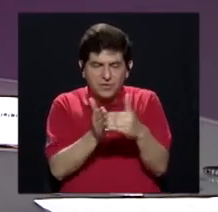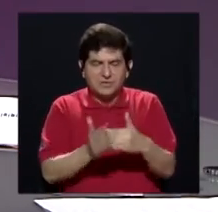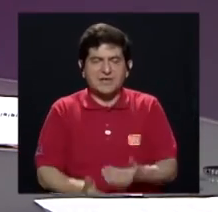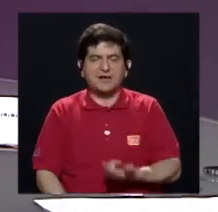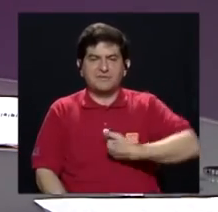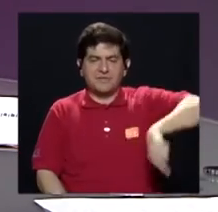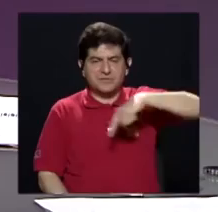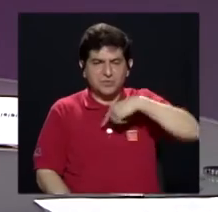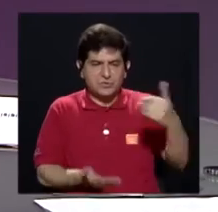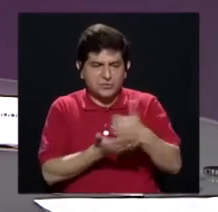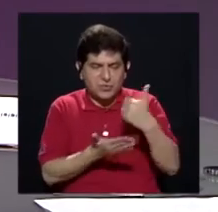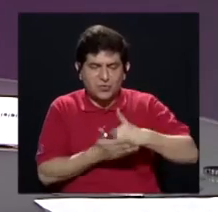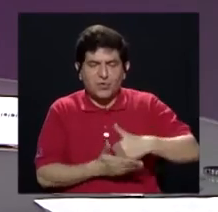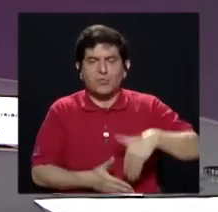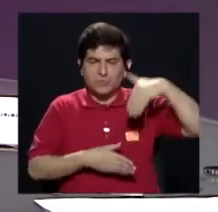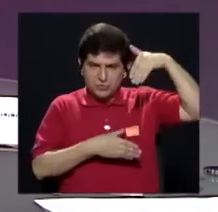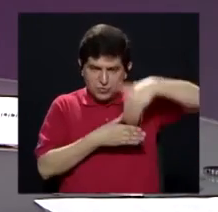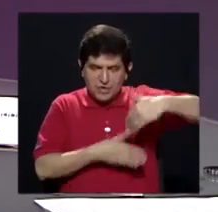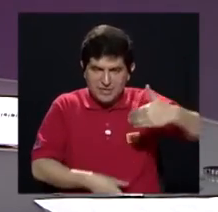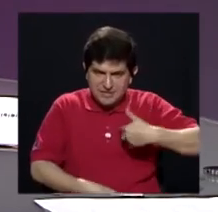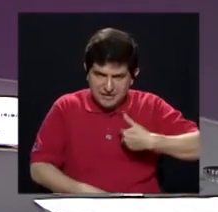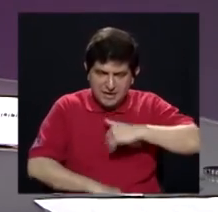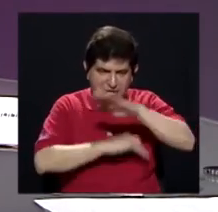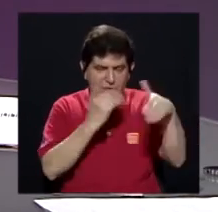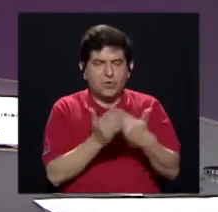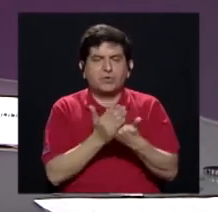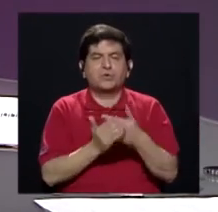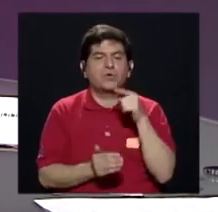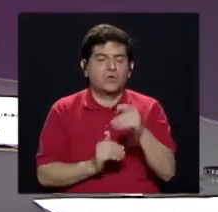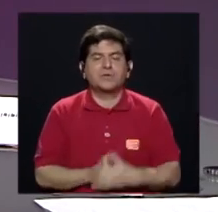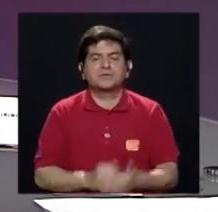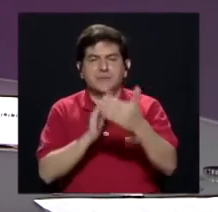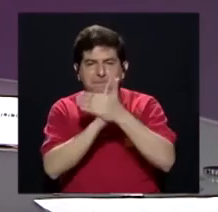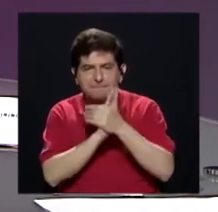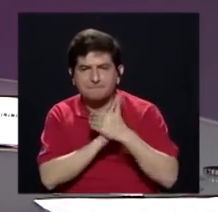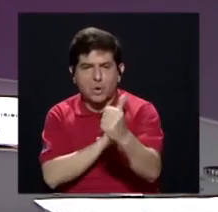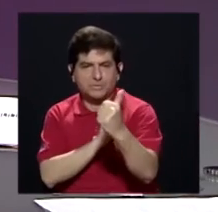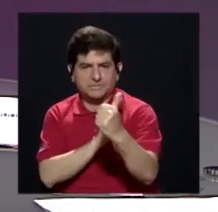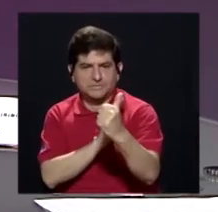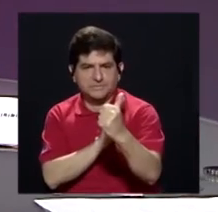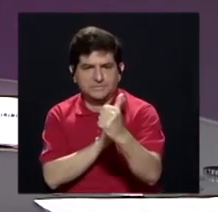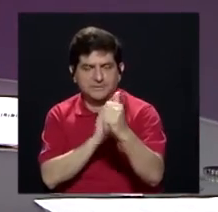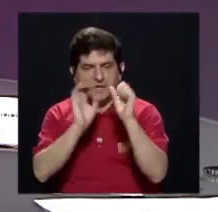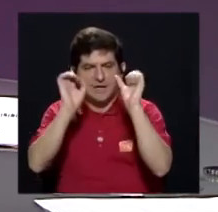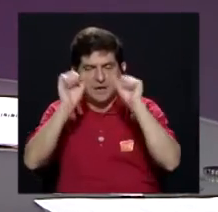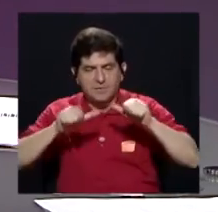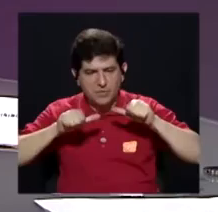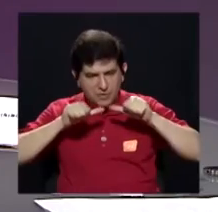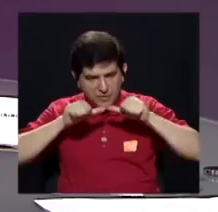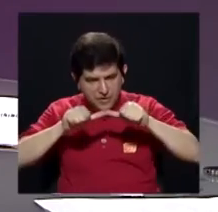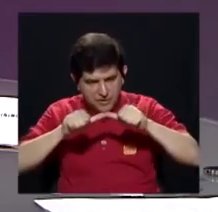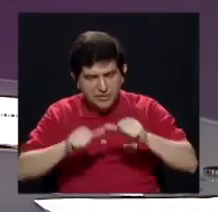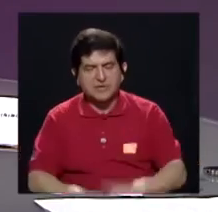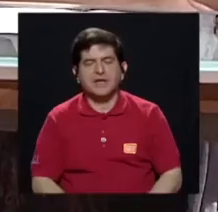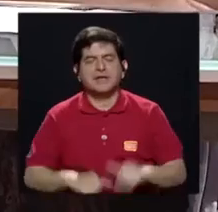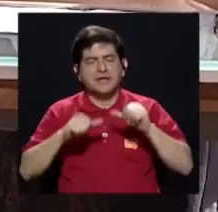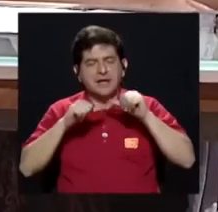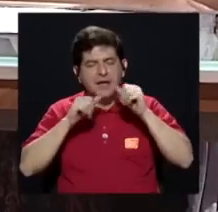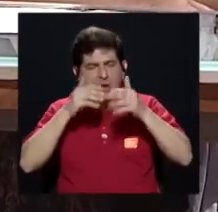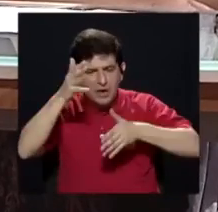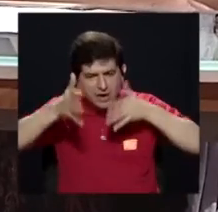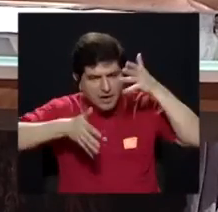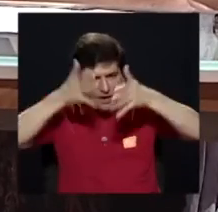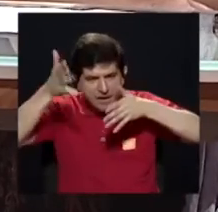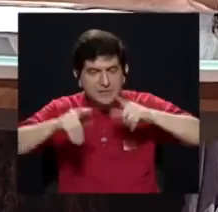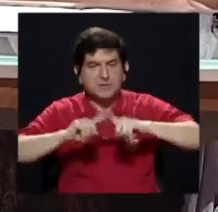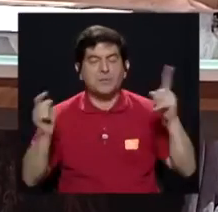nuestros recursos internos, todos nuestros potenciales, para seguir siendo co-creadoras, pero con